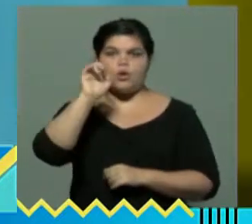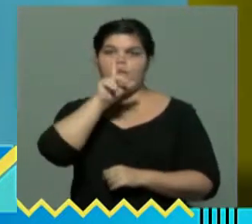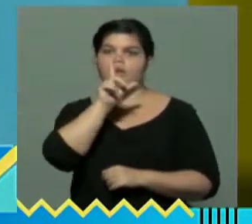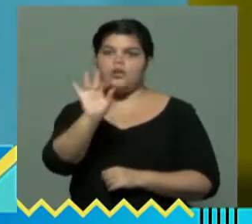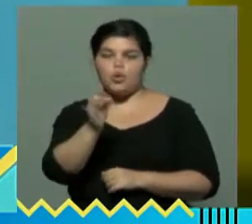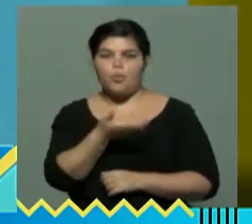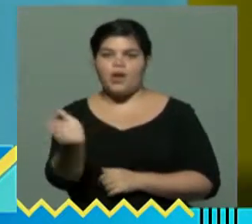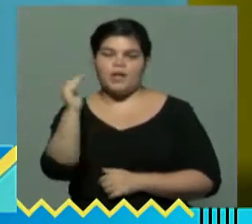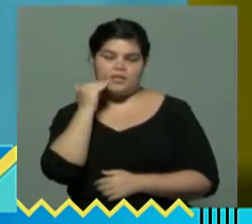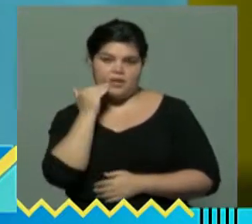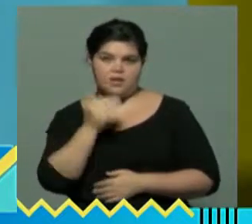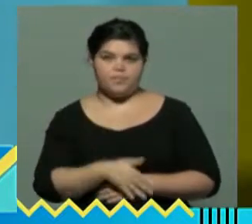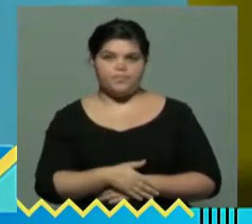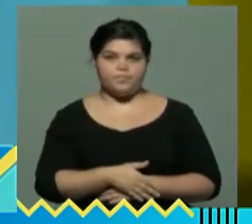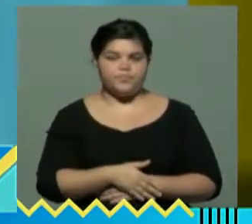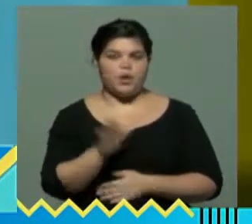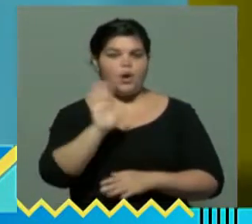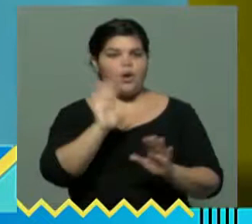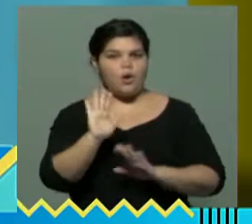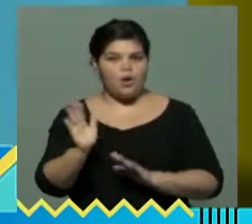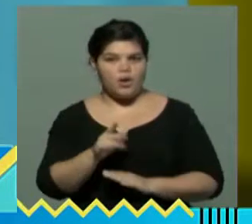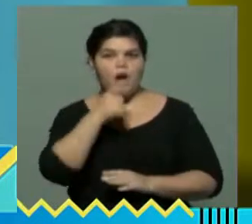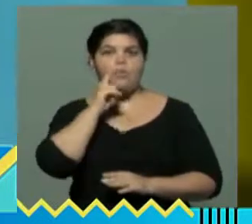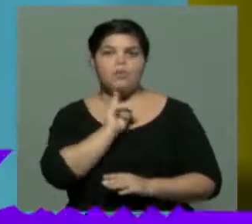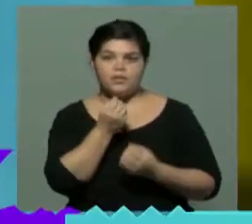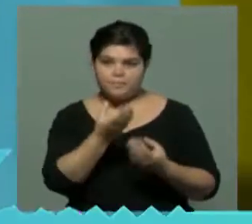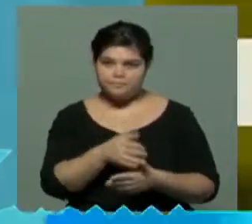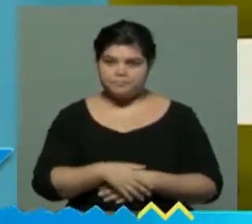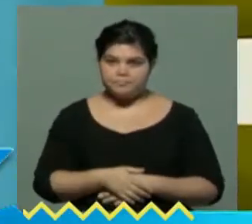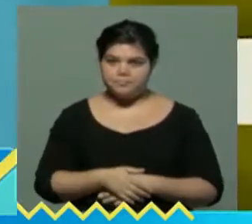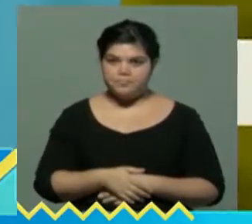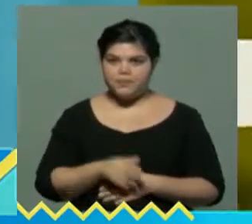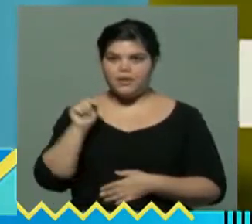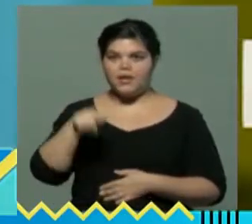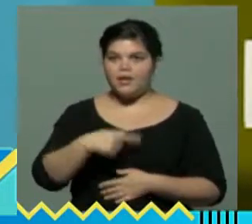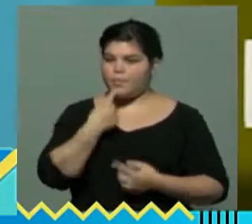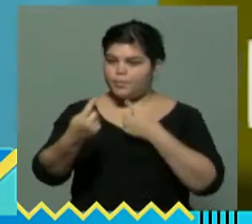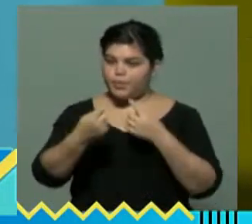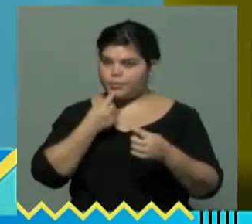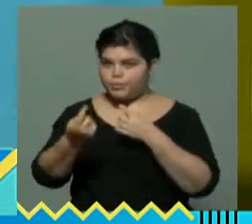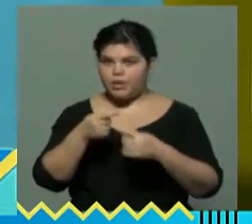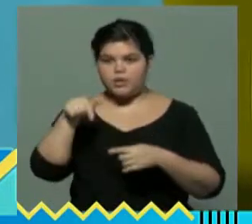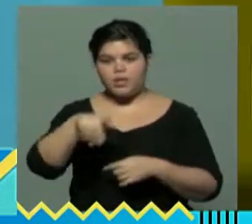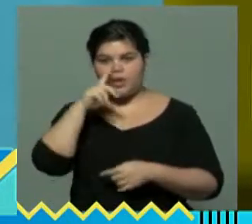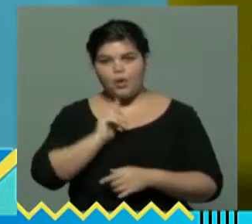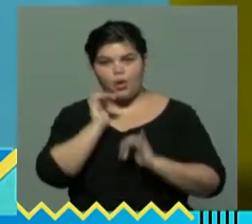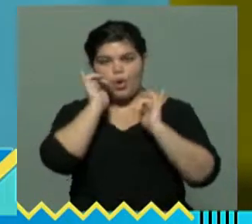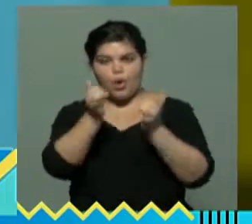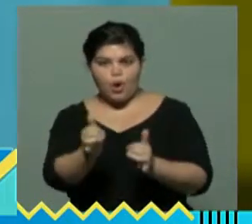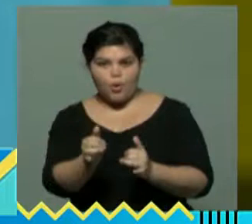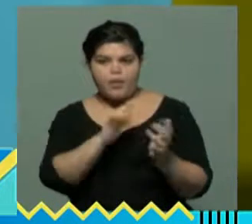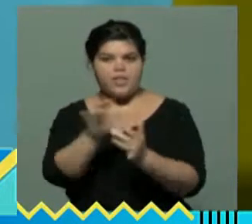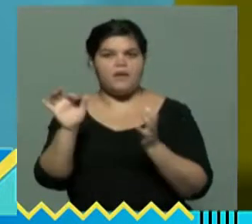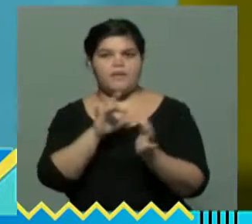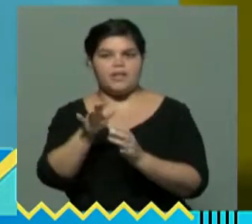buenas tardes. Un gusto saludarlos. ¿Cómo andan, Carolina? Muy bien, muy bien. Bueno, queríamos consultarles, hoy estamos en Debate Joven con alumnos de